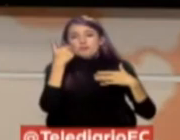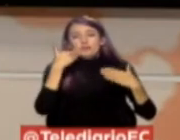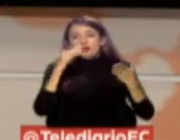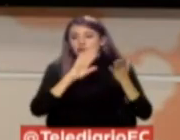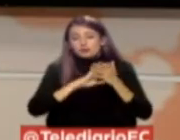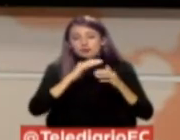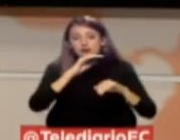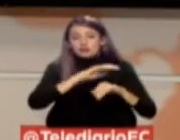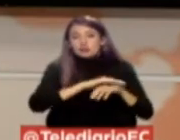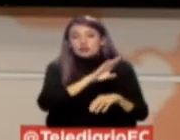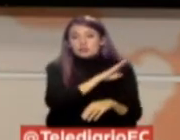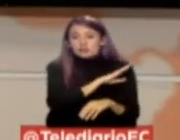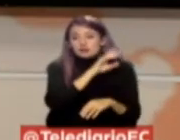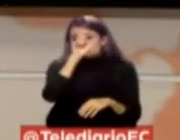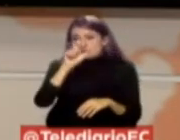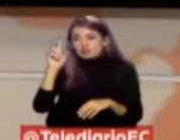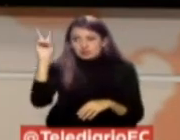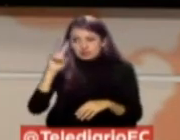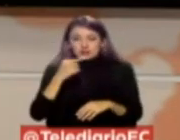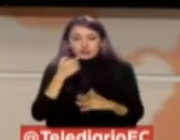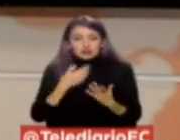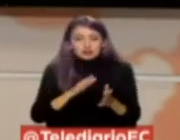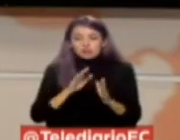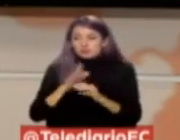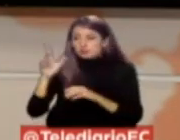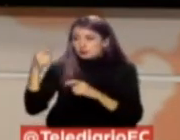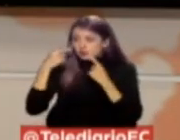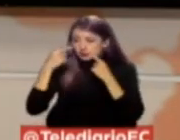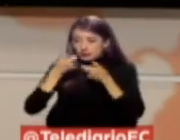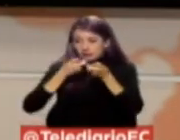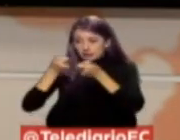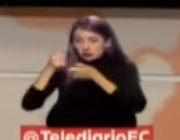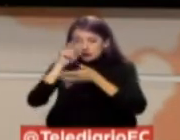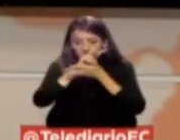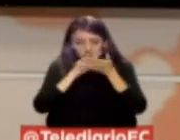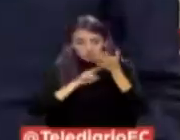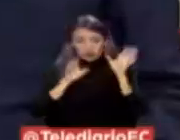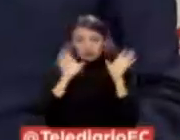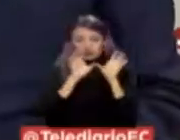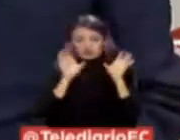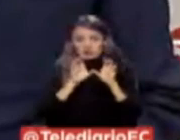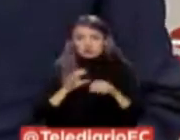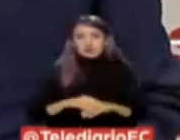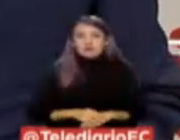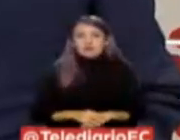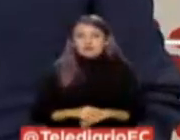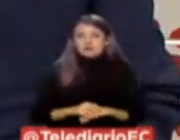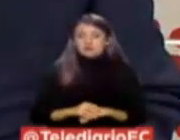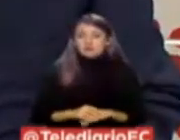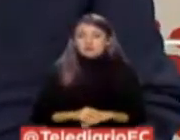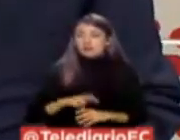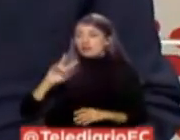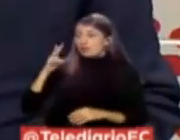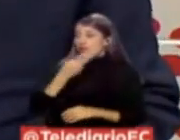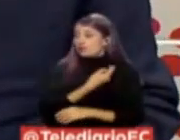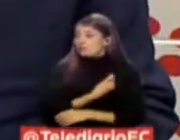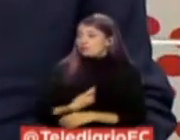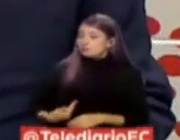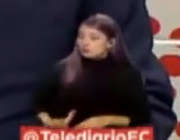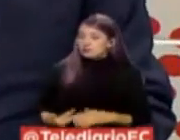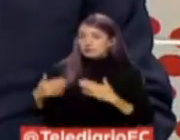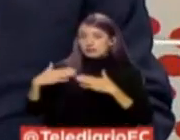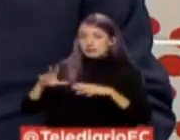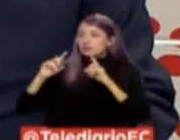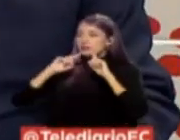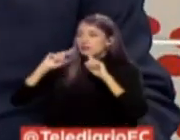nacionalidad no puedan entrar al Ecuador y no tengamos que vivir lo que vivimos el sábado, lamentablemente, Eduardo. El vicepresidente de la República acaba de mencionar el